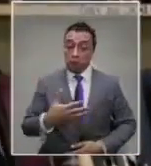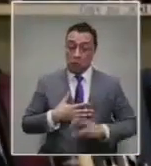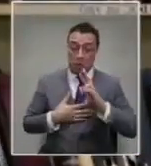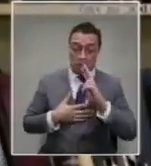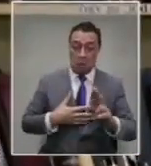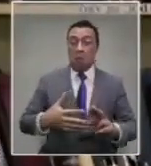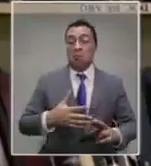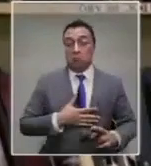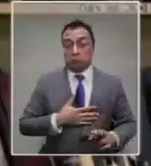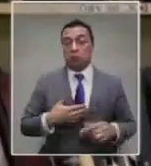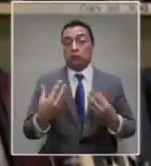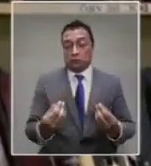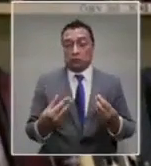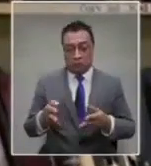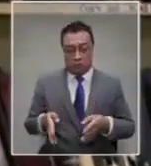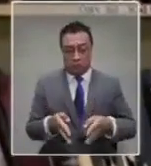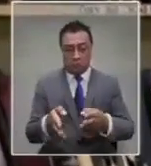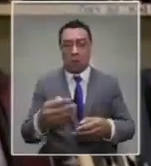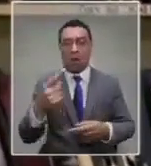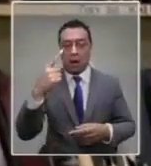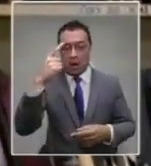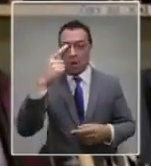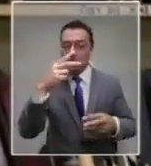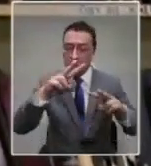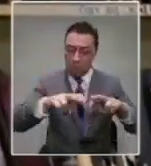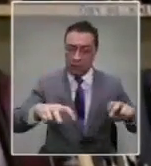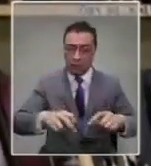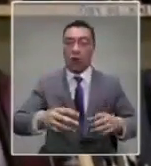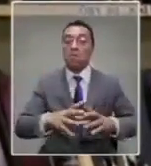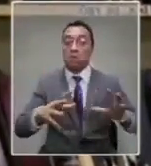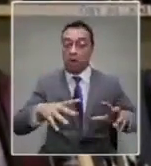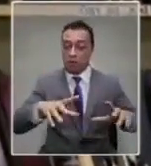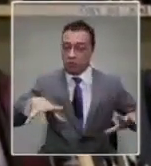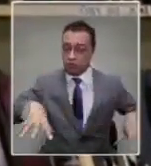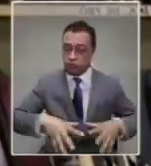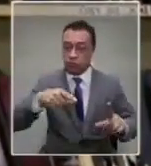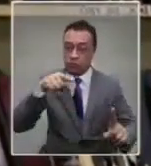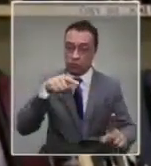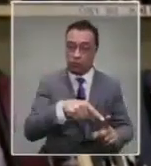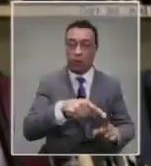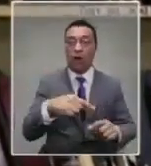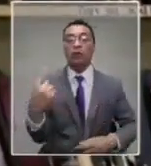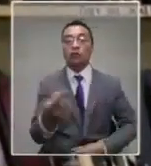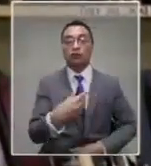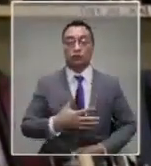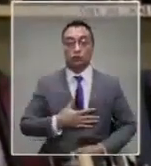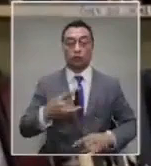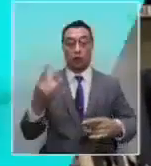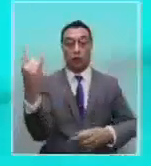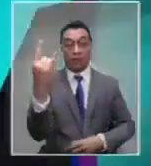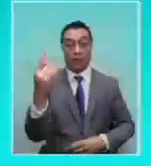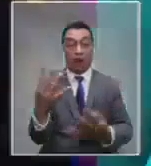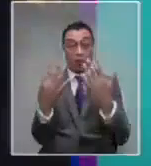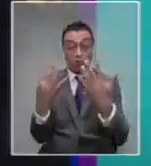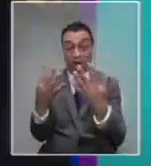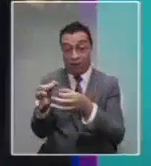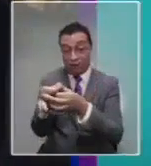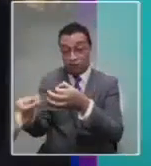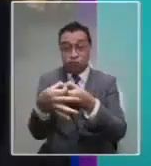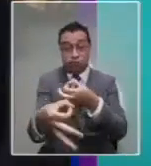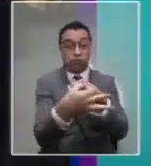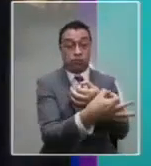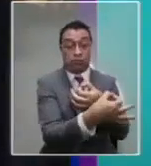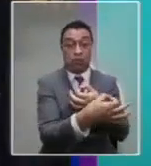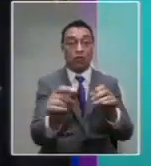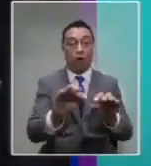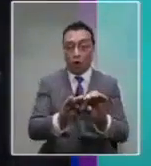nosotros obviamente tenemos líneas de investigación y vamos a potenciar algunas líneas de investigación, pero nosotros como universidad tenemos 9 facultades,